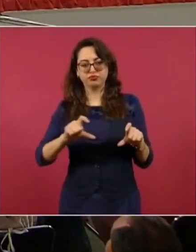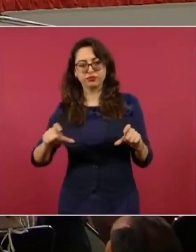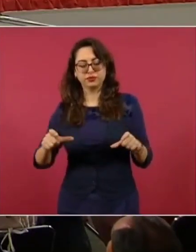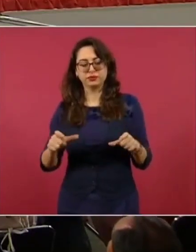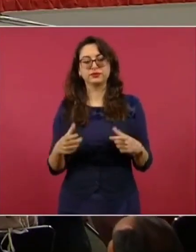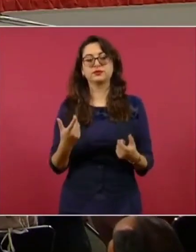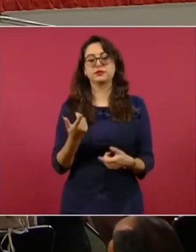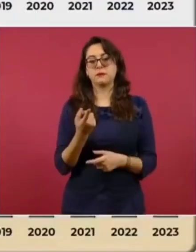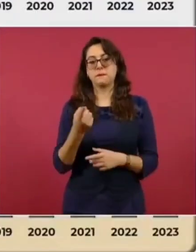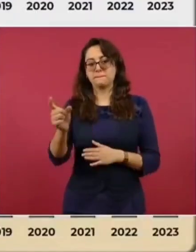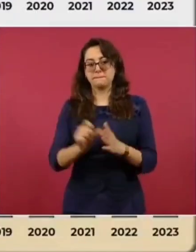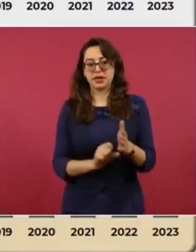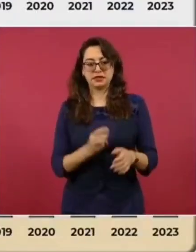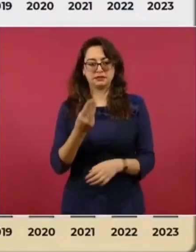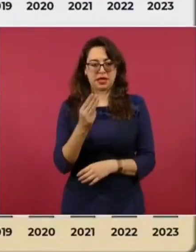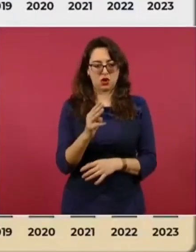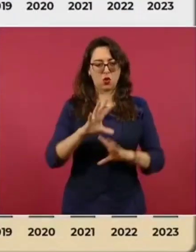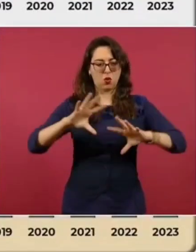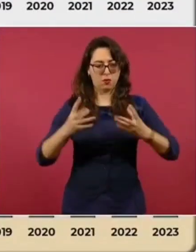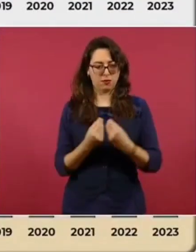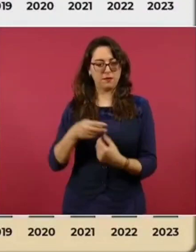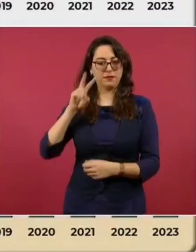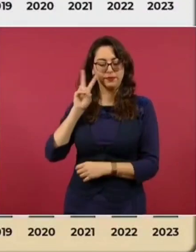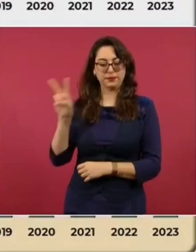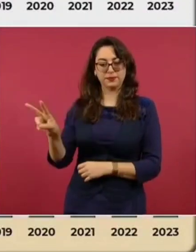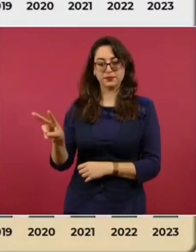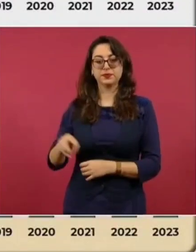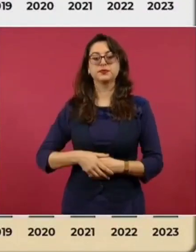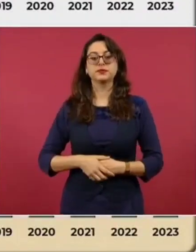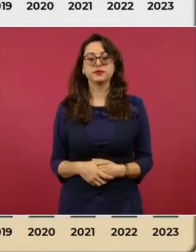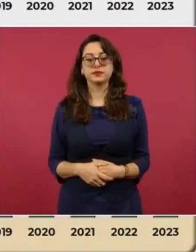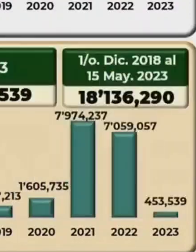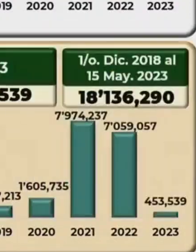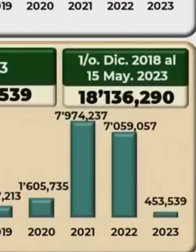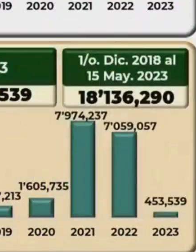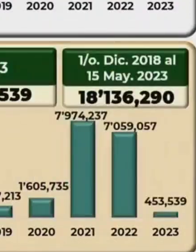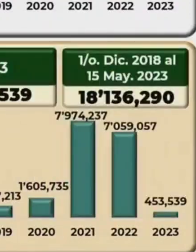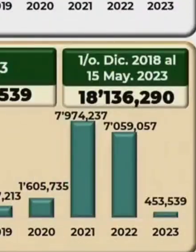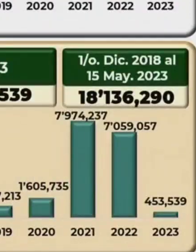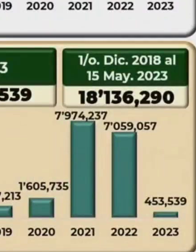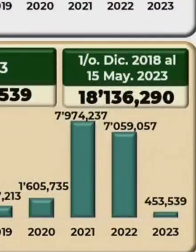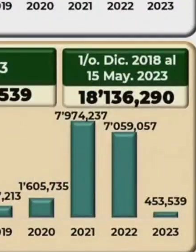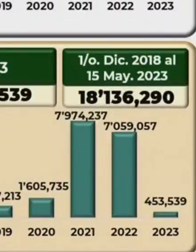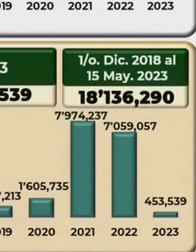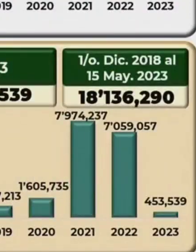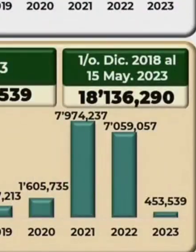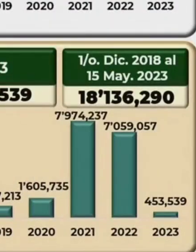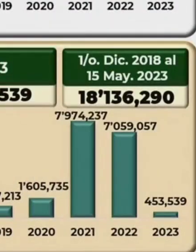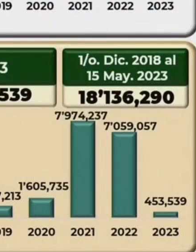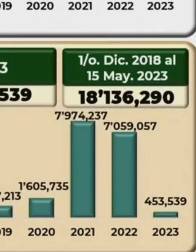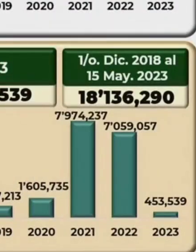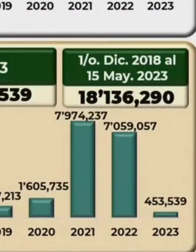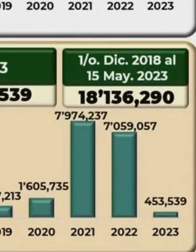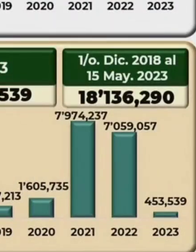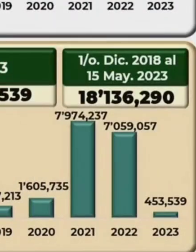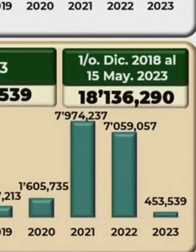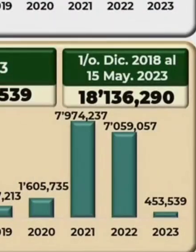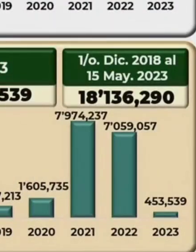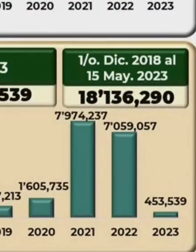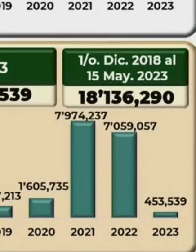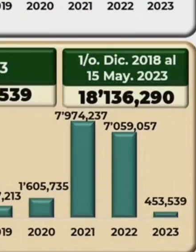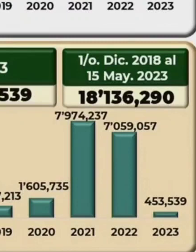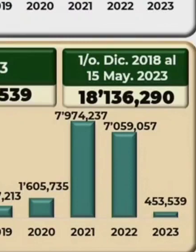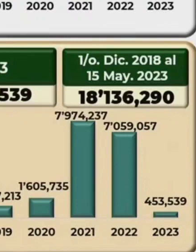mayo 17 granadas en el presente año 309 granadas durante la administración dos mil